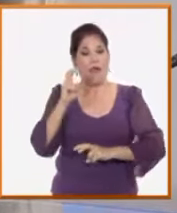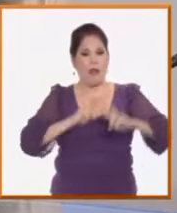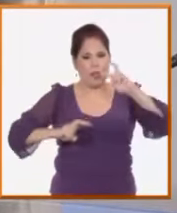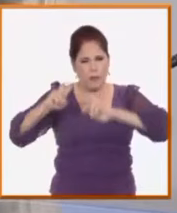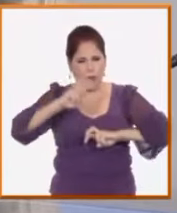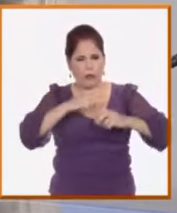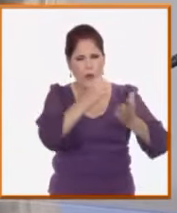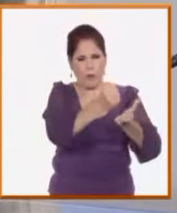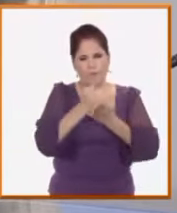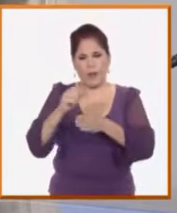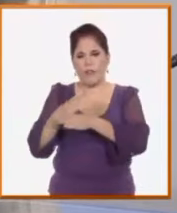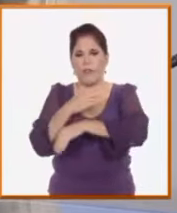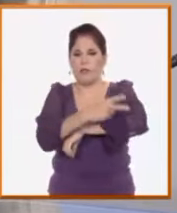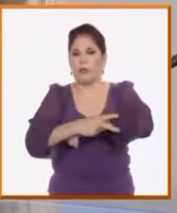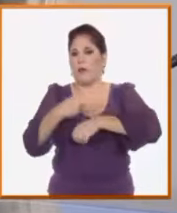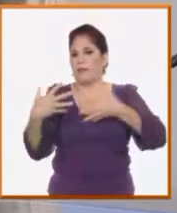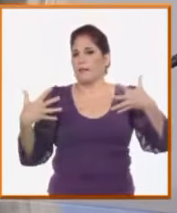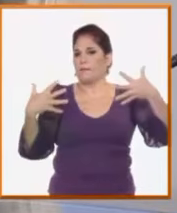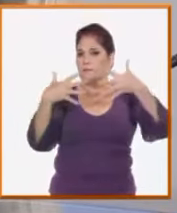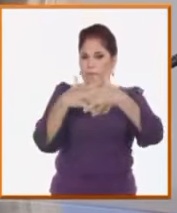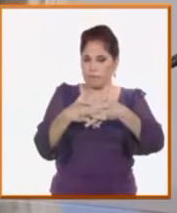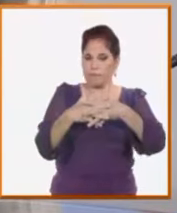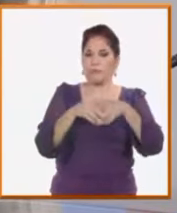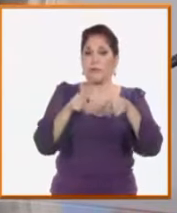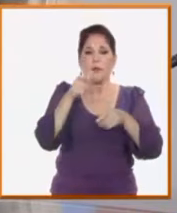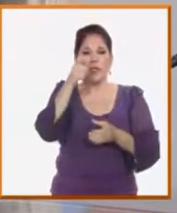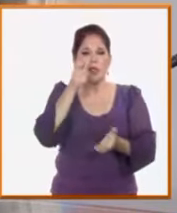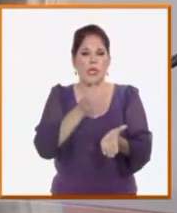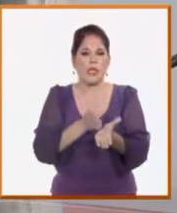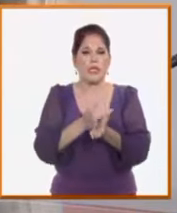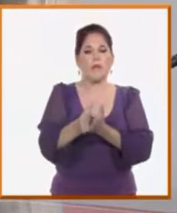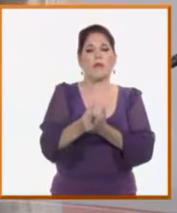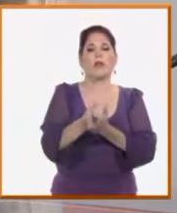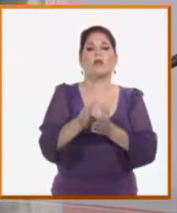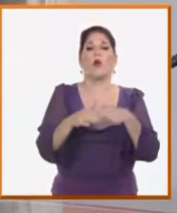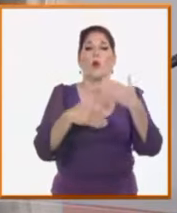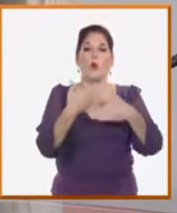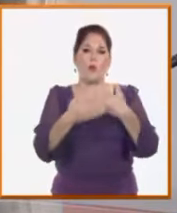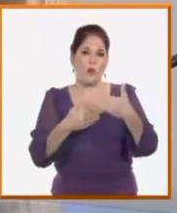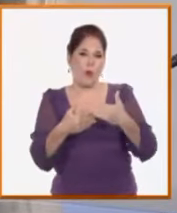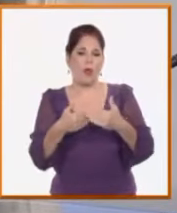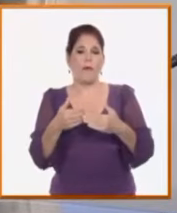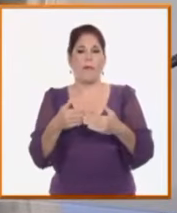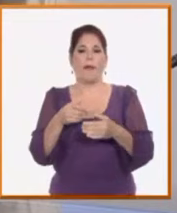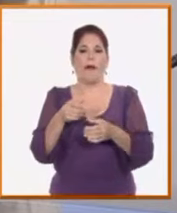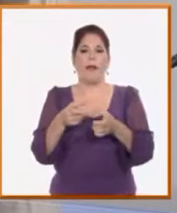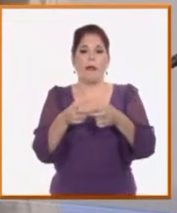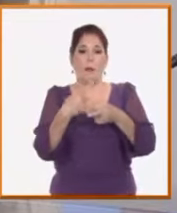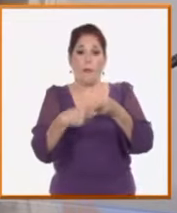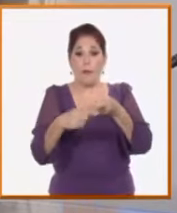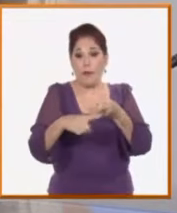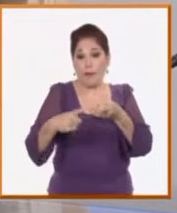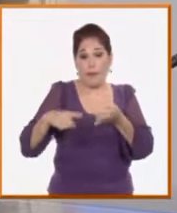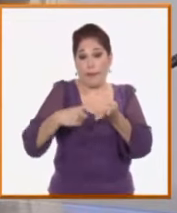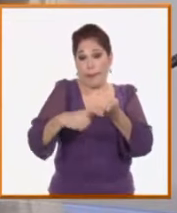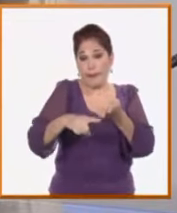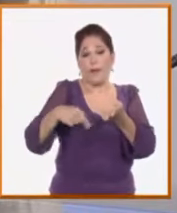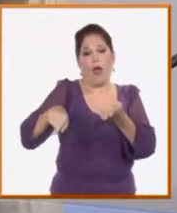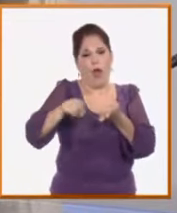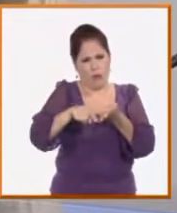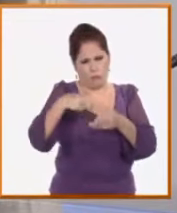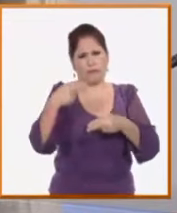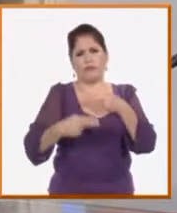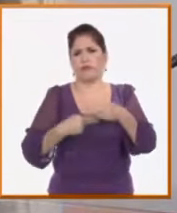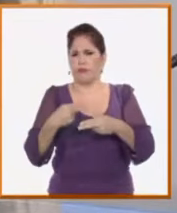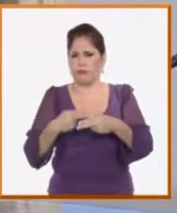cooperadas entre varios países en el seguimiento de las criptomonedas y sobre todo en las web cura que es donde se desarrolla donde